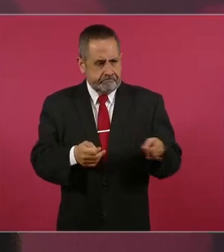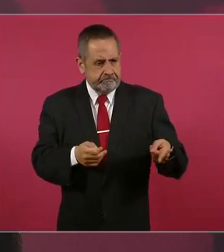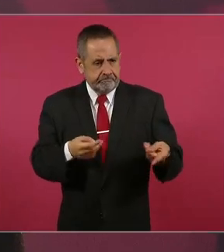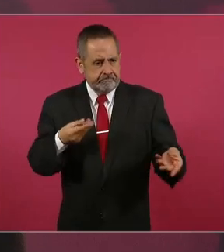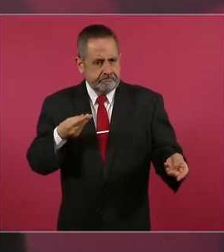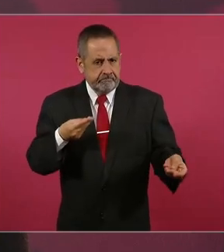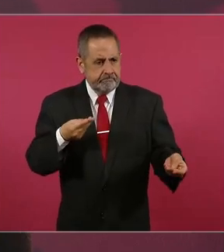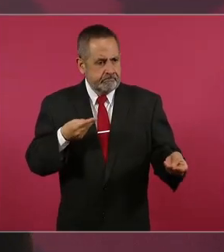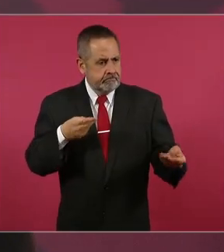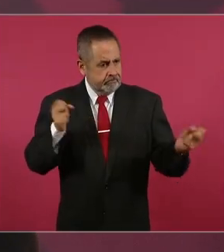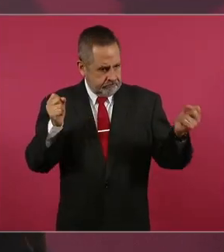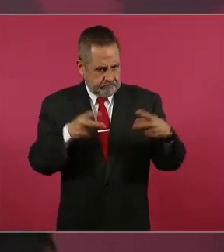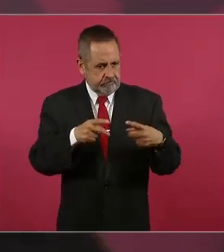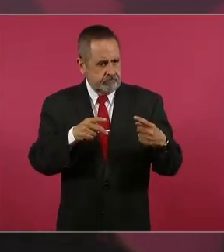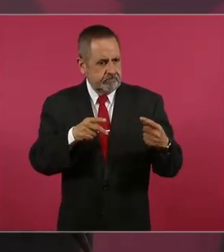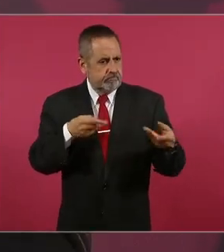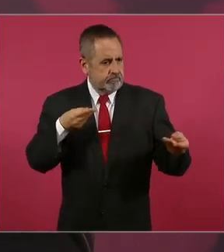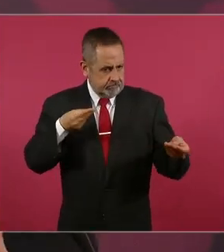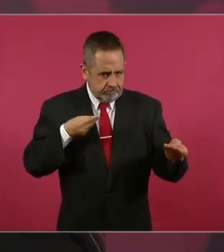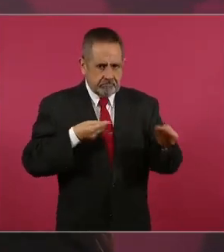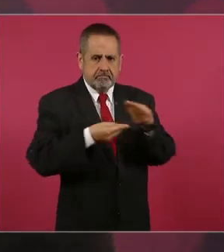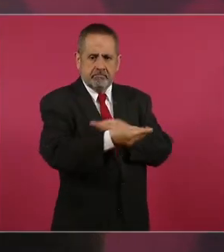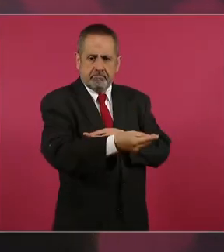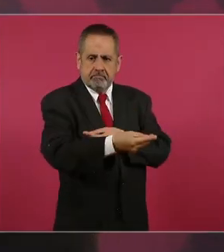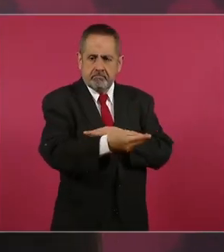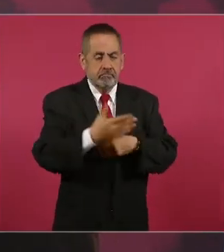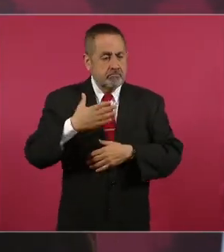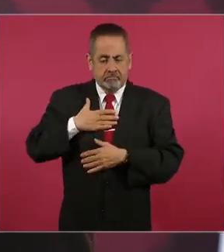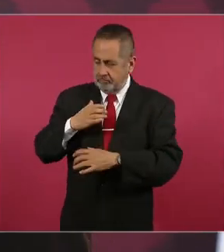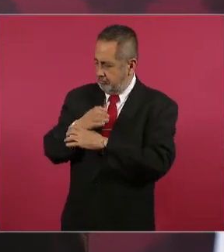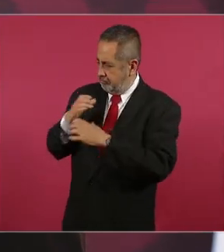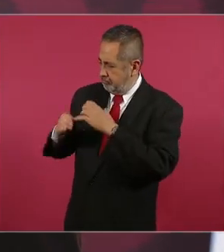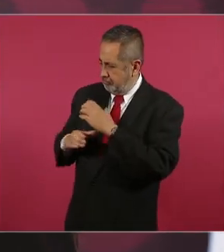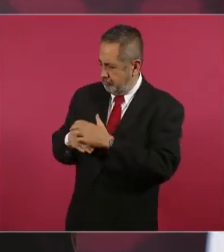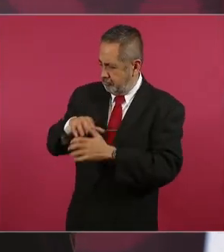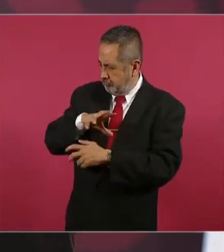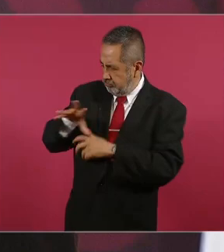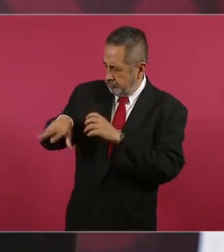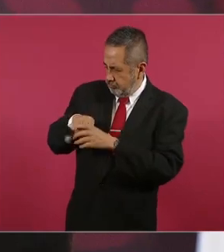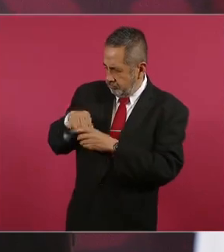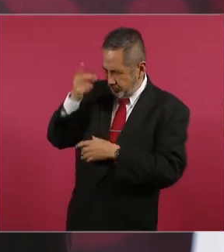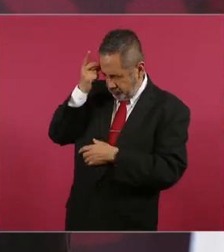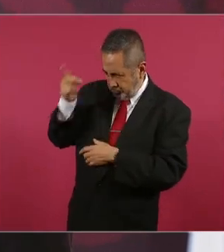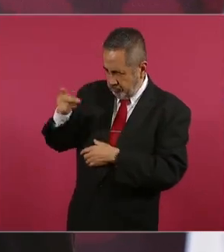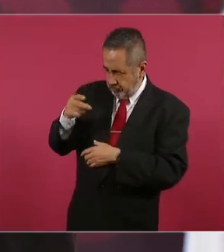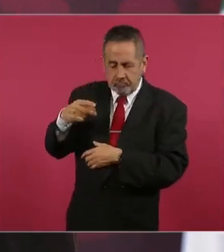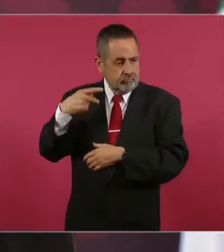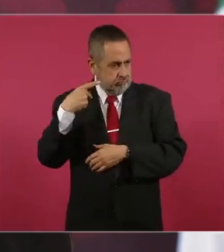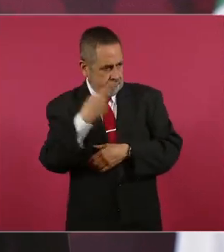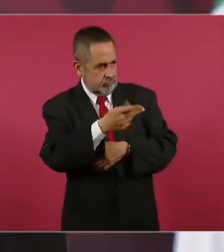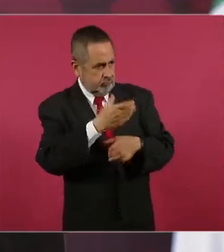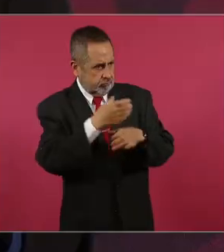el emplazamiento de que cambiamos todos los bienes, intercambiamos.